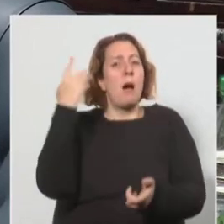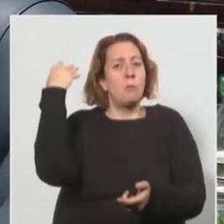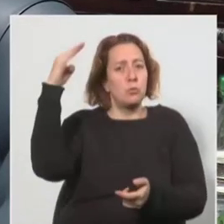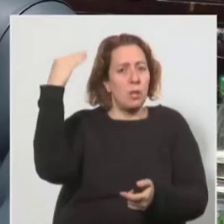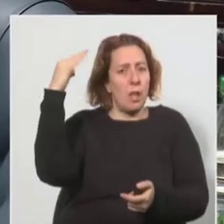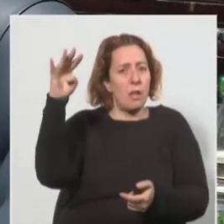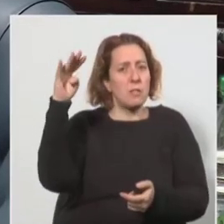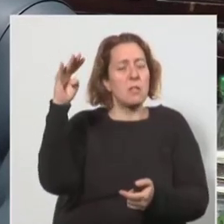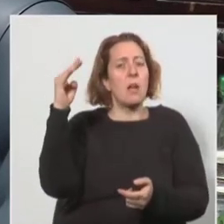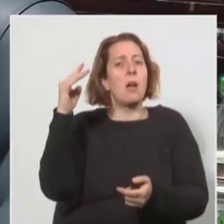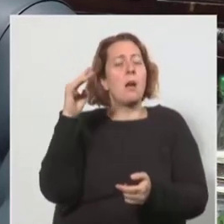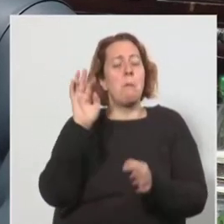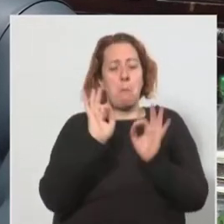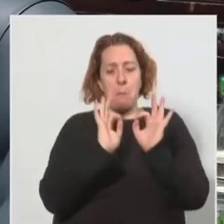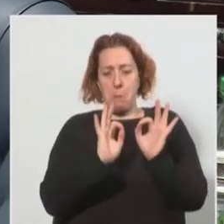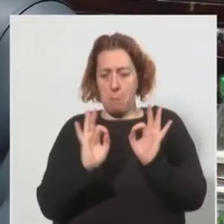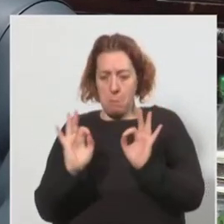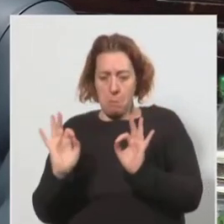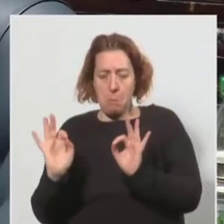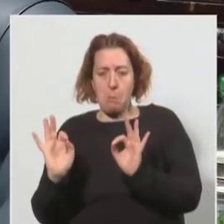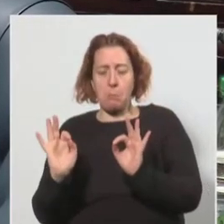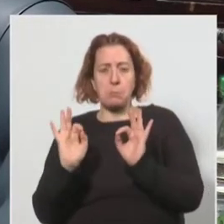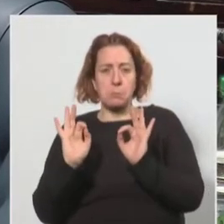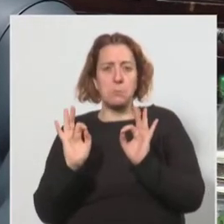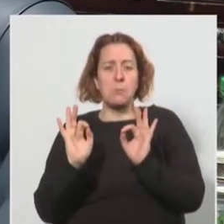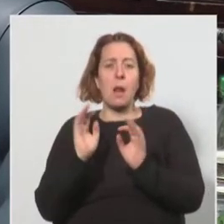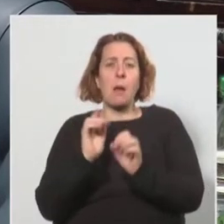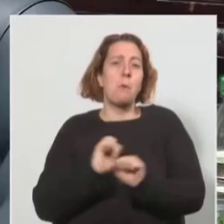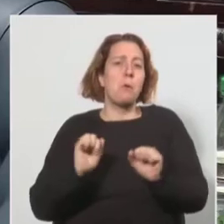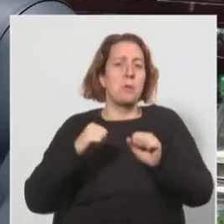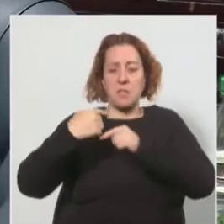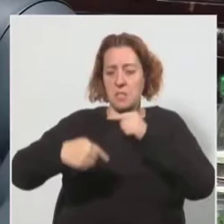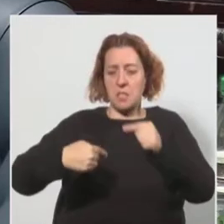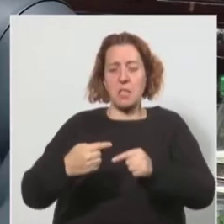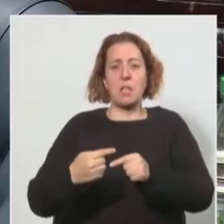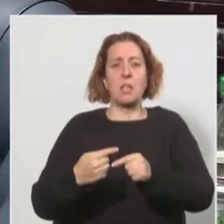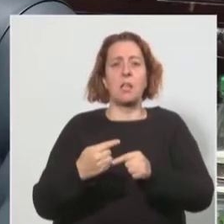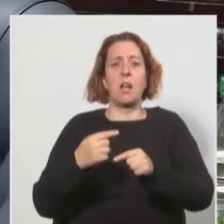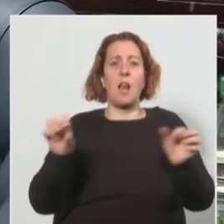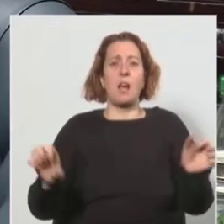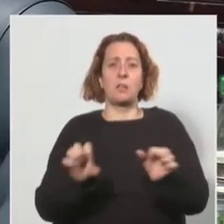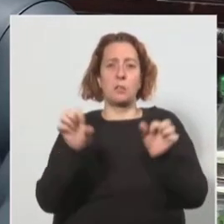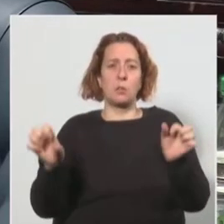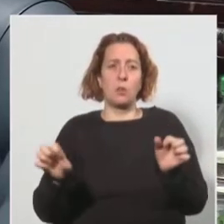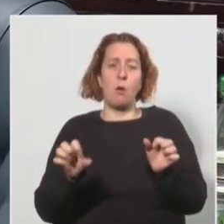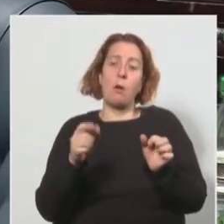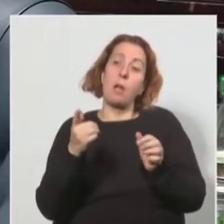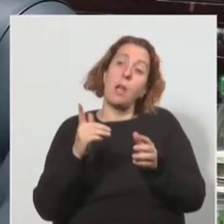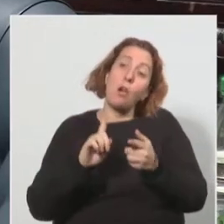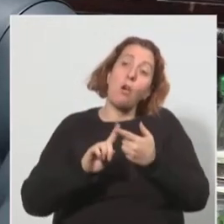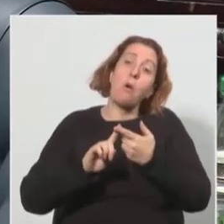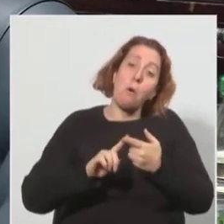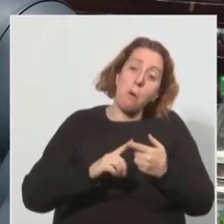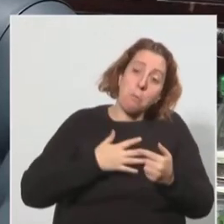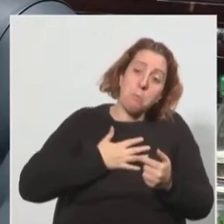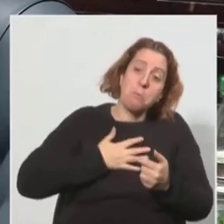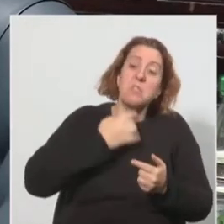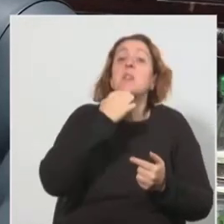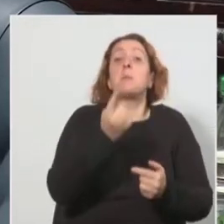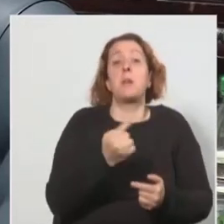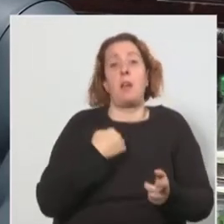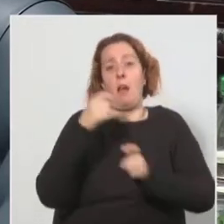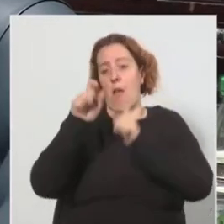autoridades margen suficiente como para seguir el curso de acción que más conviniera a